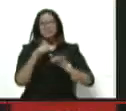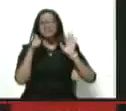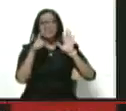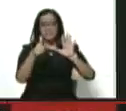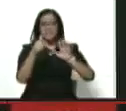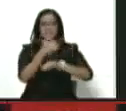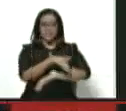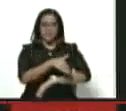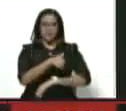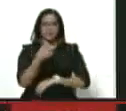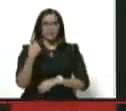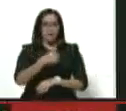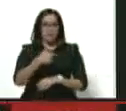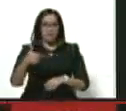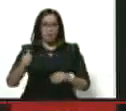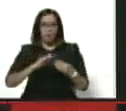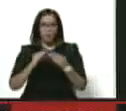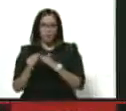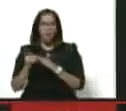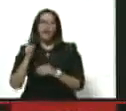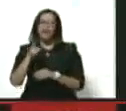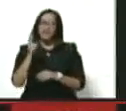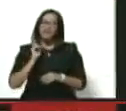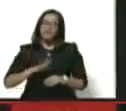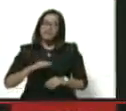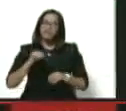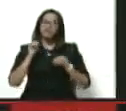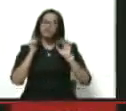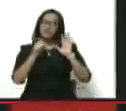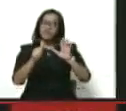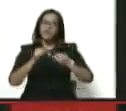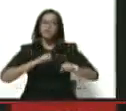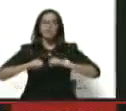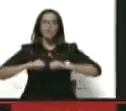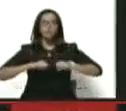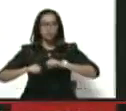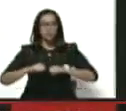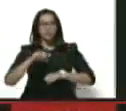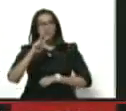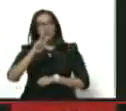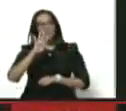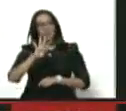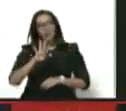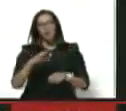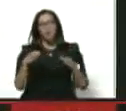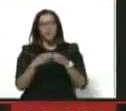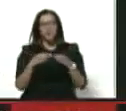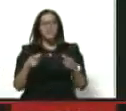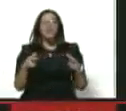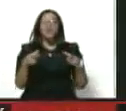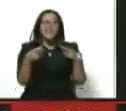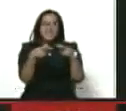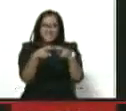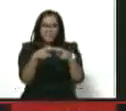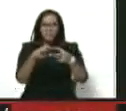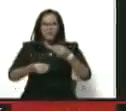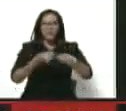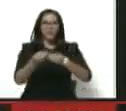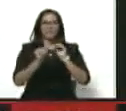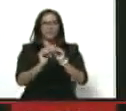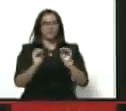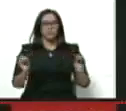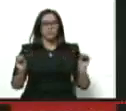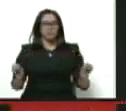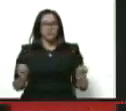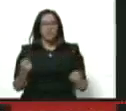calles tiene cada comunidad. Ahí deben estar los seis propulsores y 24 compañeros de los equipos que van a hacer esta convocatoria.